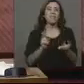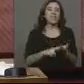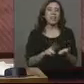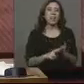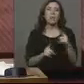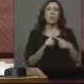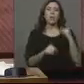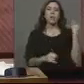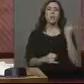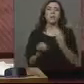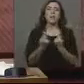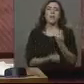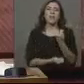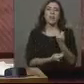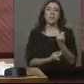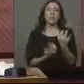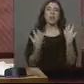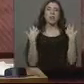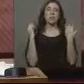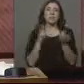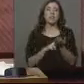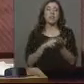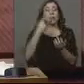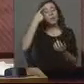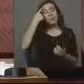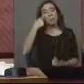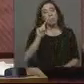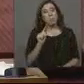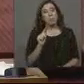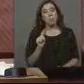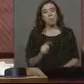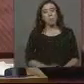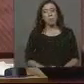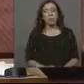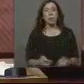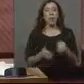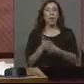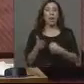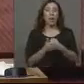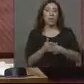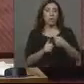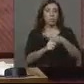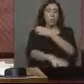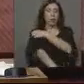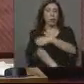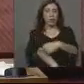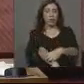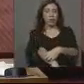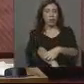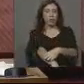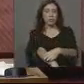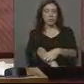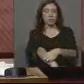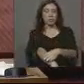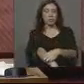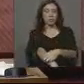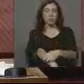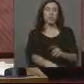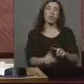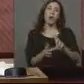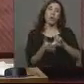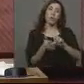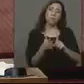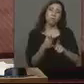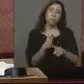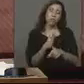la autonomía financiera y competencias reales sin embargo y dado que la lucha regionalista ha sido así lenta